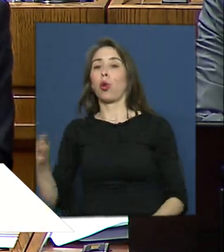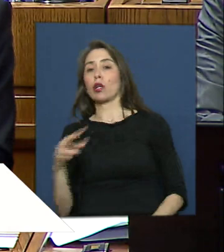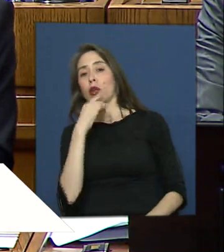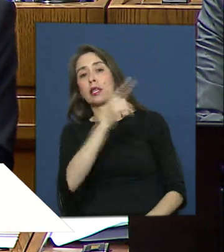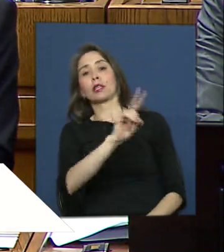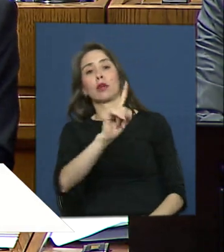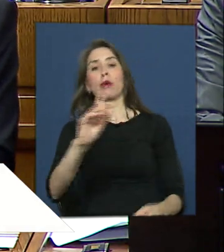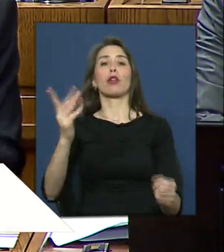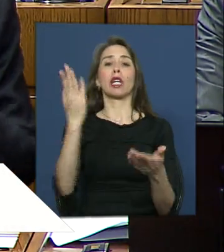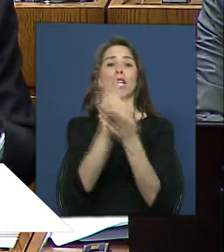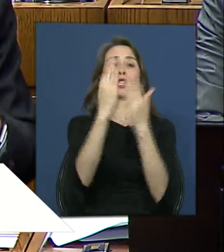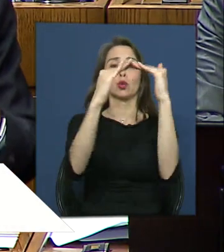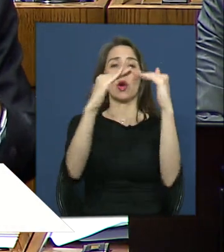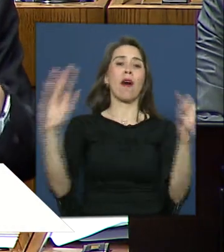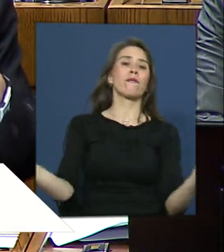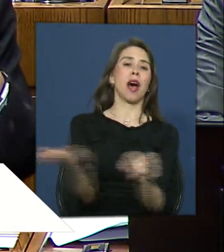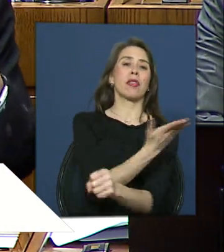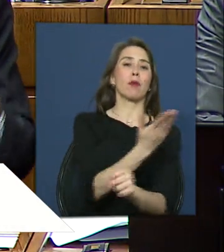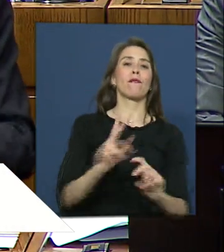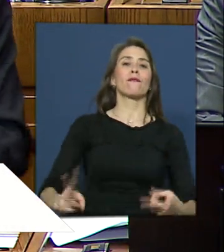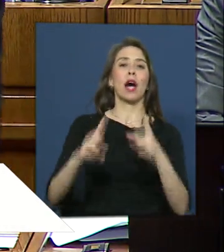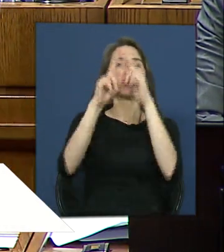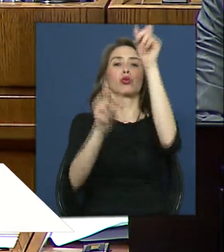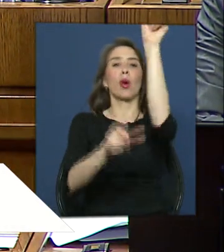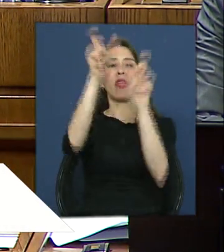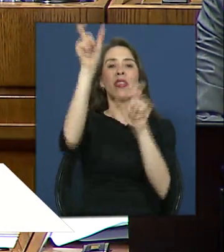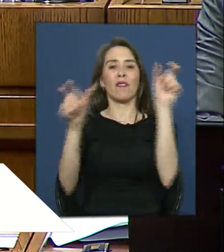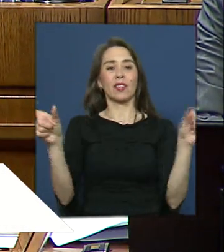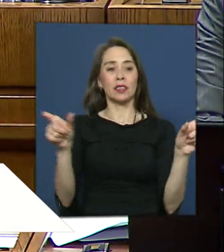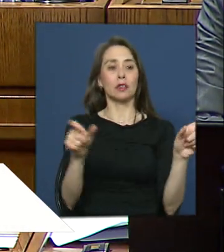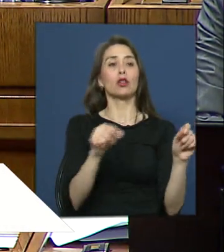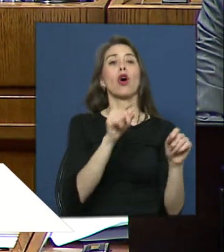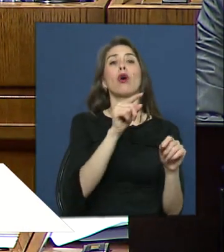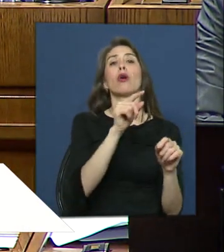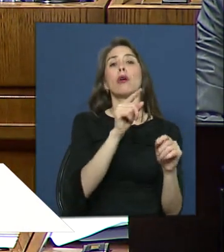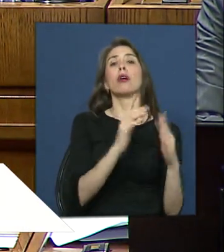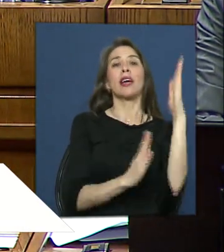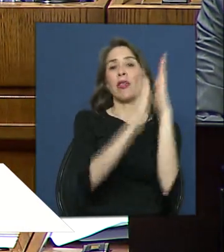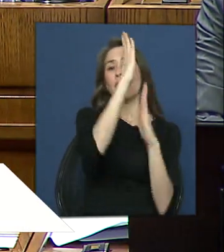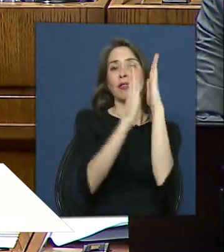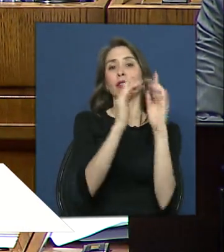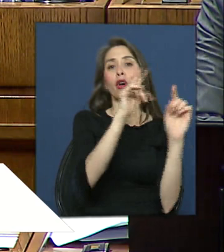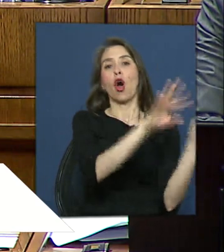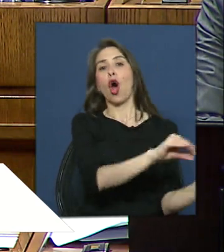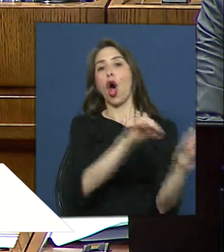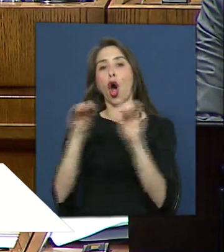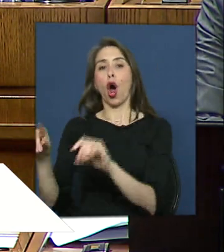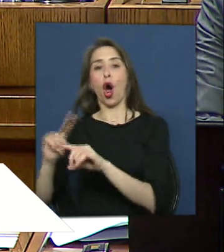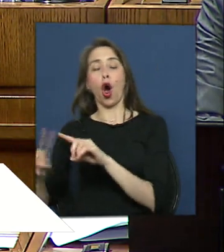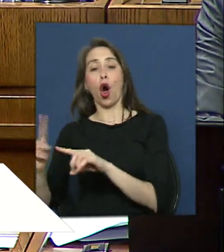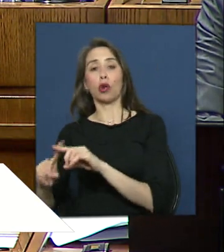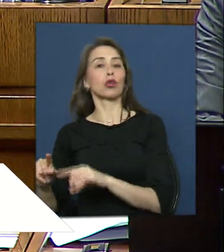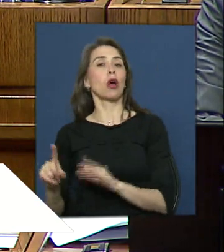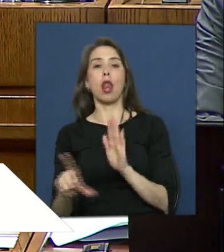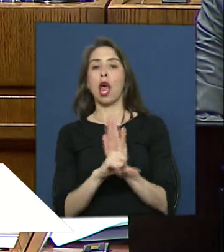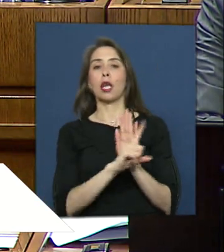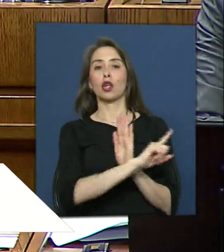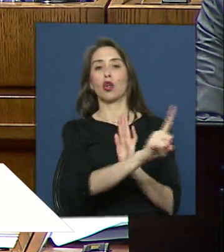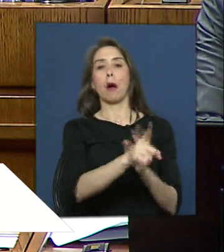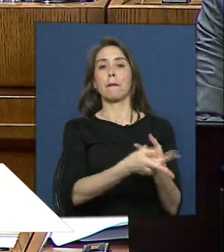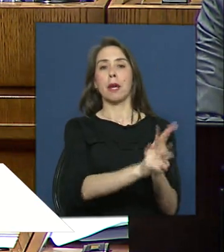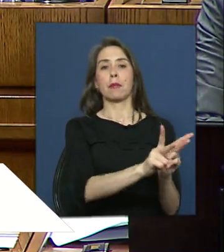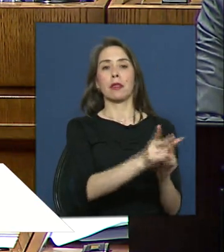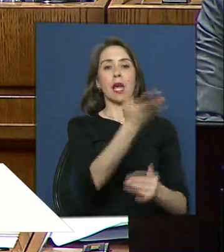edificio. Ese mismo colegio pueda continuar en otra infraestructura. No se puede, no está permitido eso de acuerdo a esta ley, lo cual